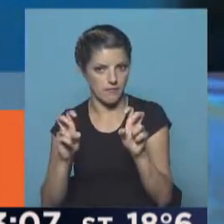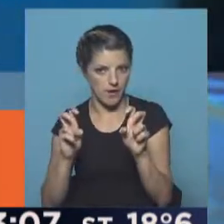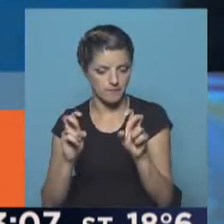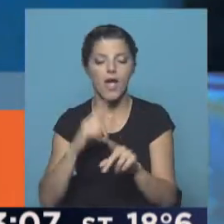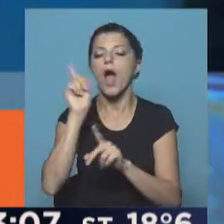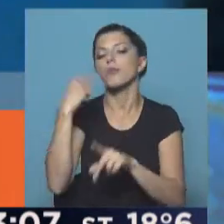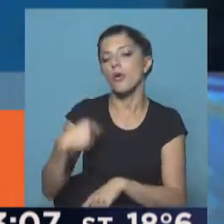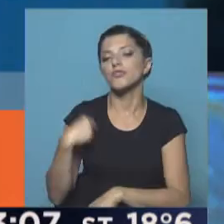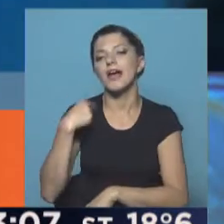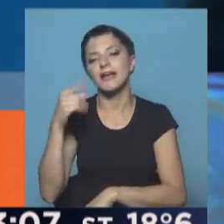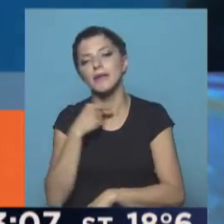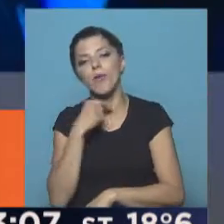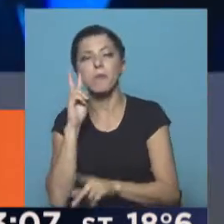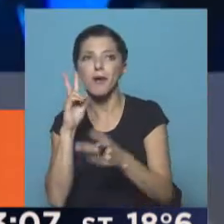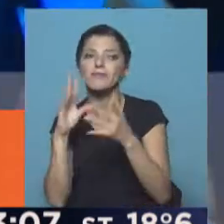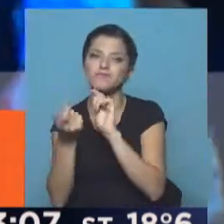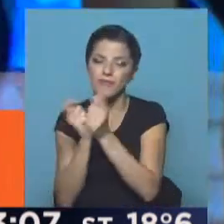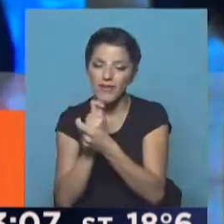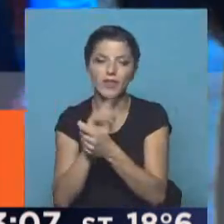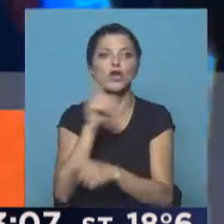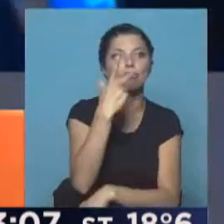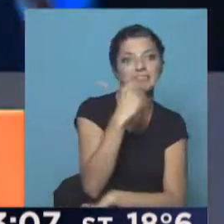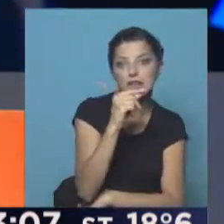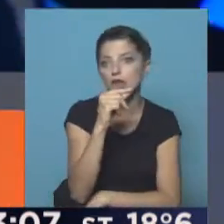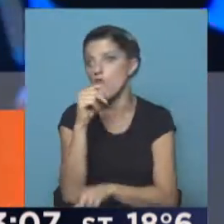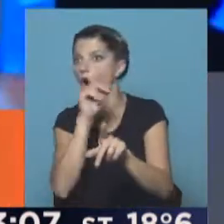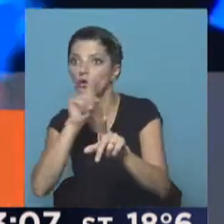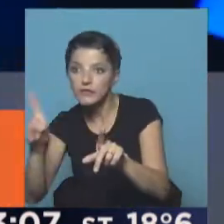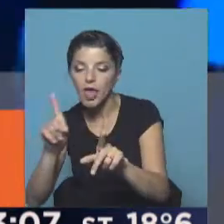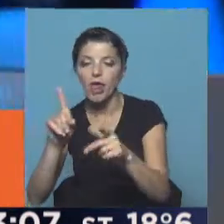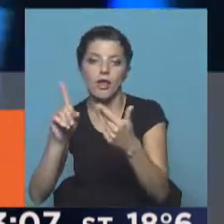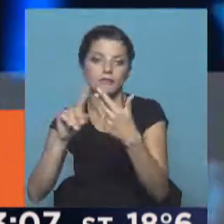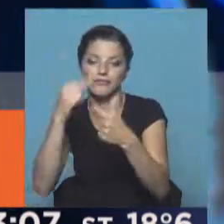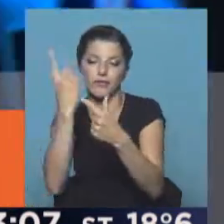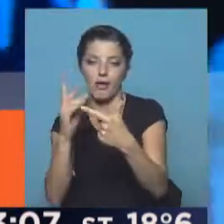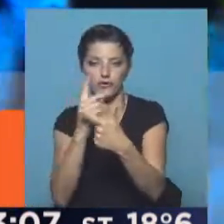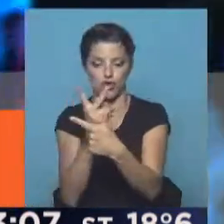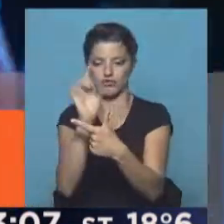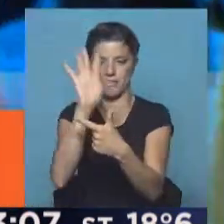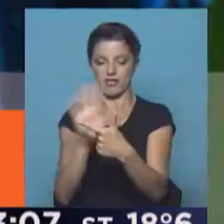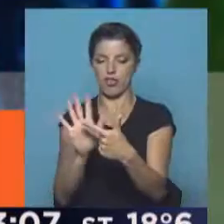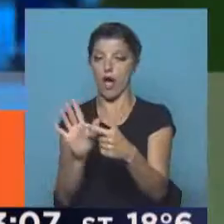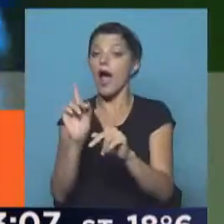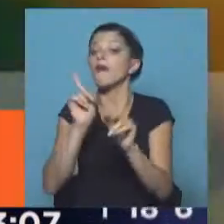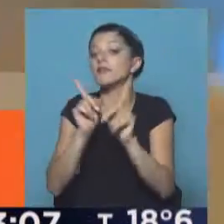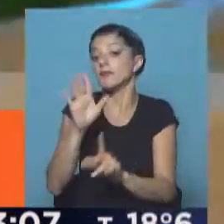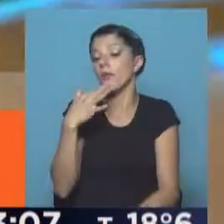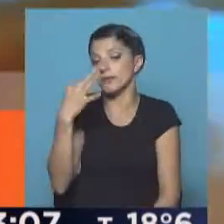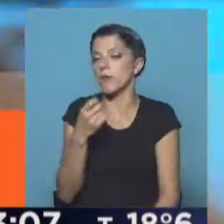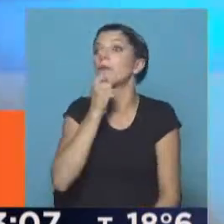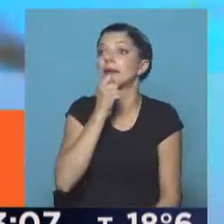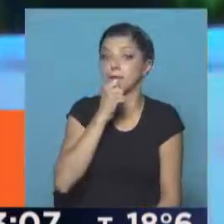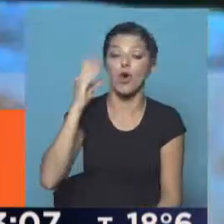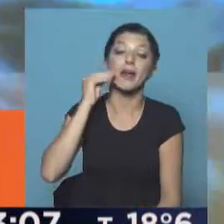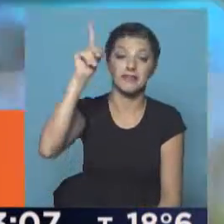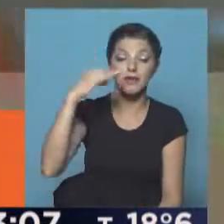procesar de un modo un poquito más matizado, pero sí es cierto que hacen falta dos cosas. Primero, en algún momento hay que decidir. Uno, si vive en Gran Bretaña, tiene que decidir si